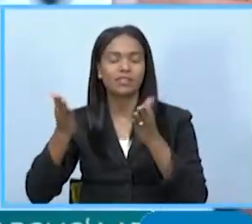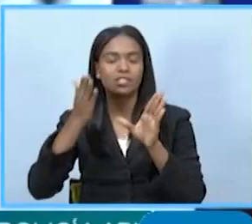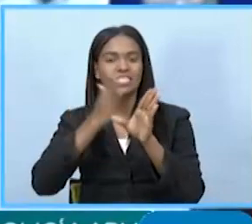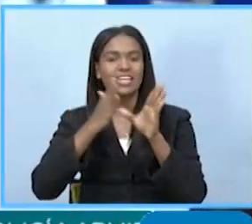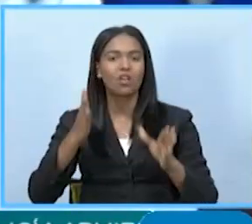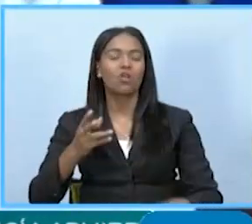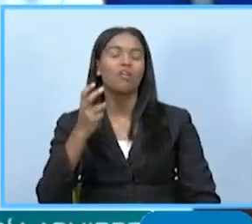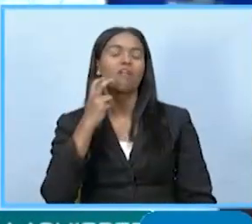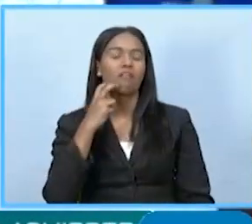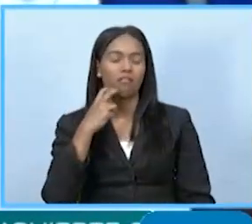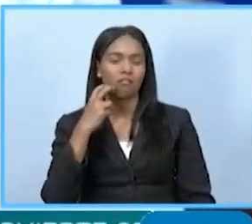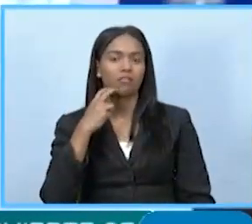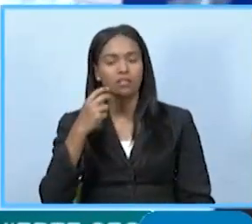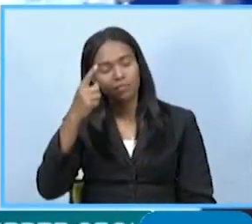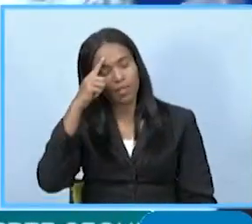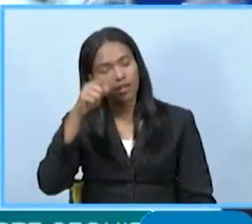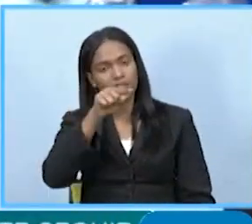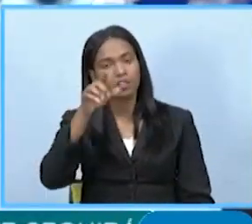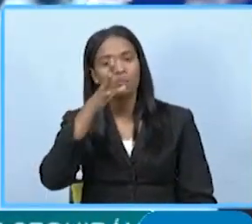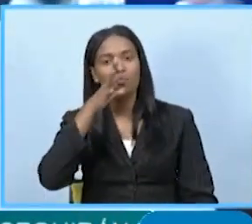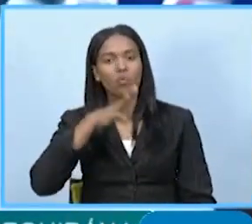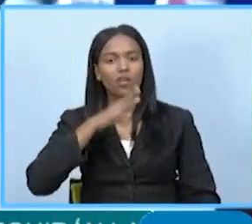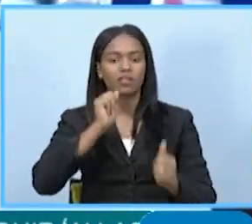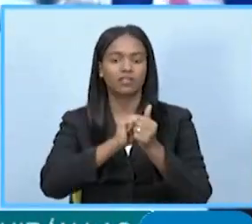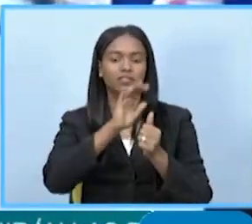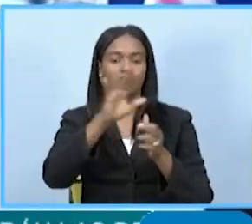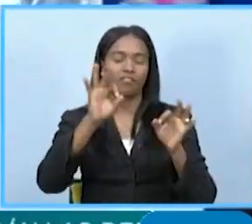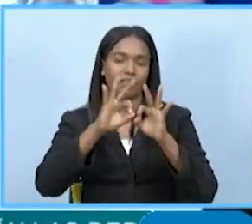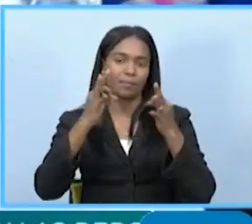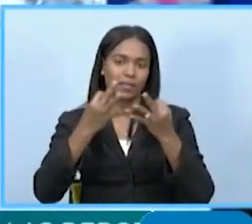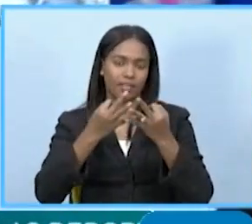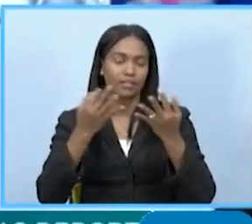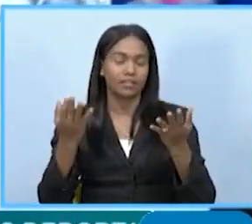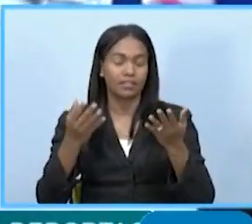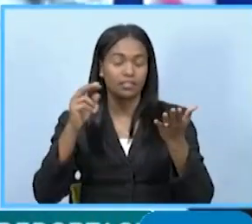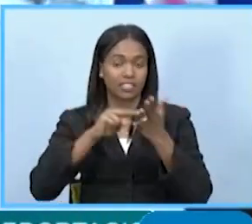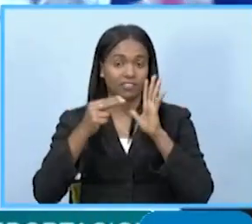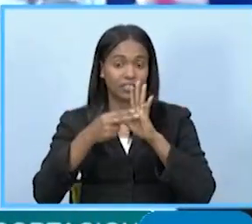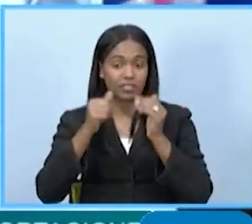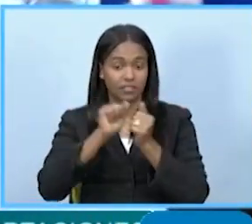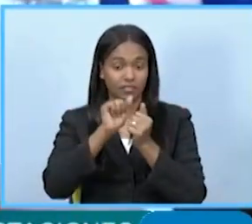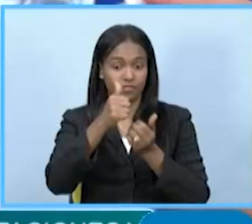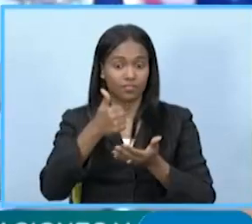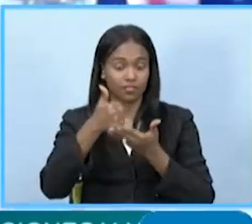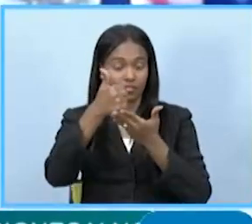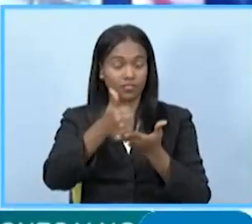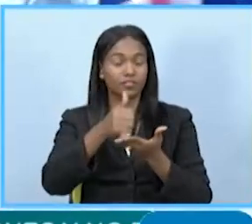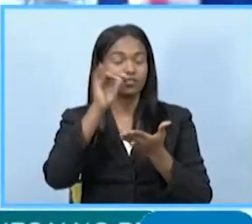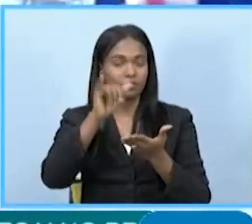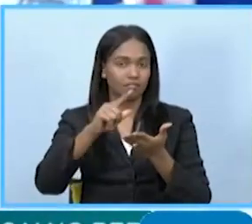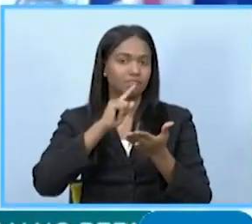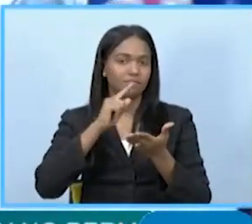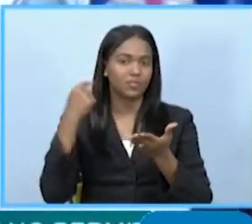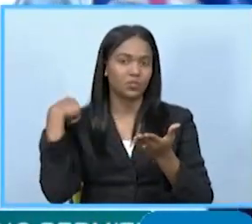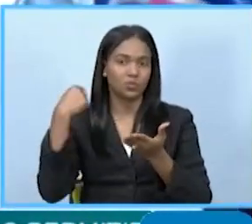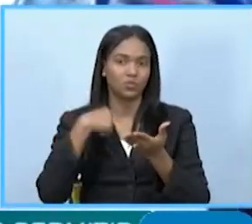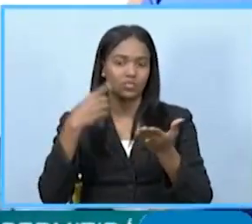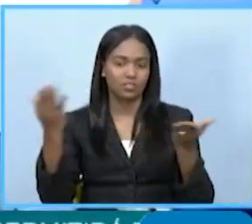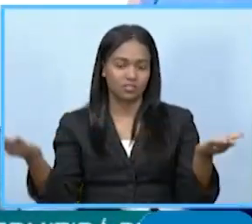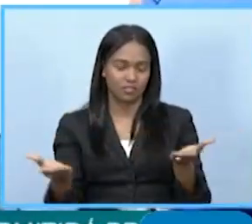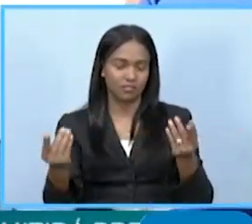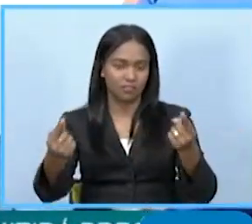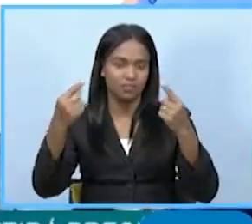psicológicos gratuitos para las mujeres y sus familias. De forma elemental, Esa es nuestra presencia